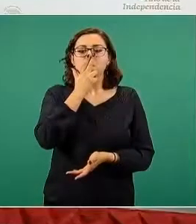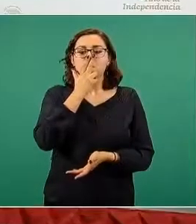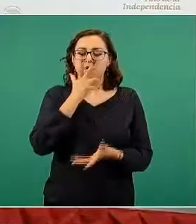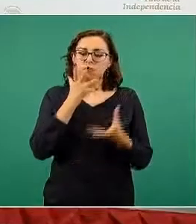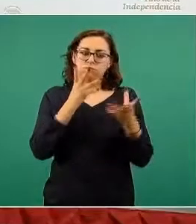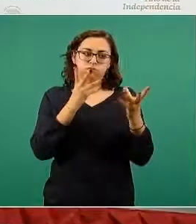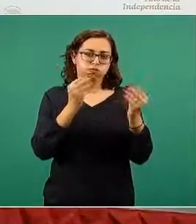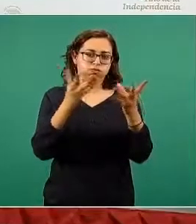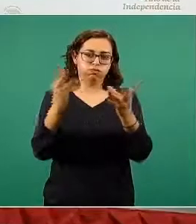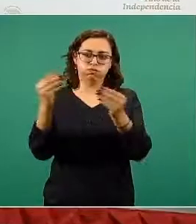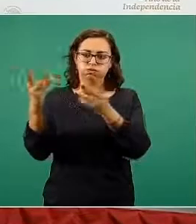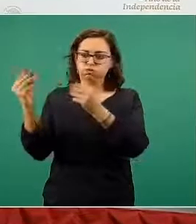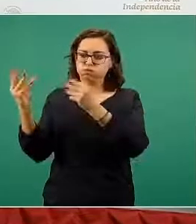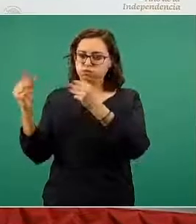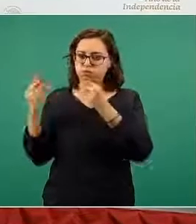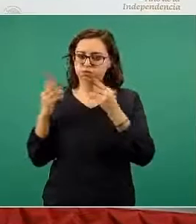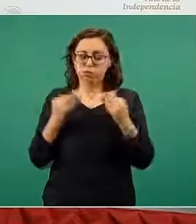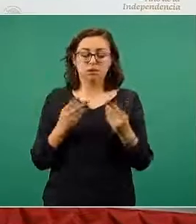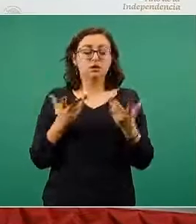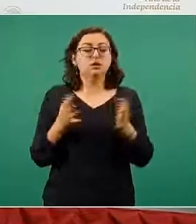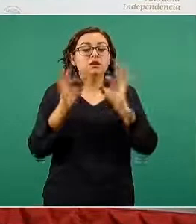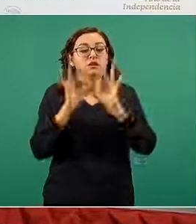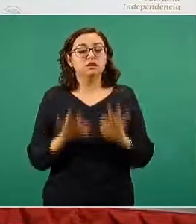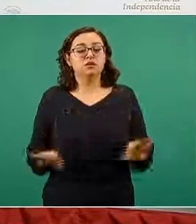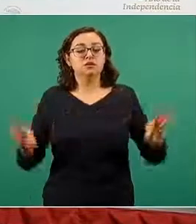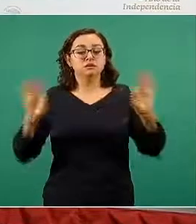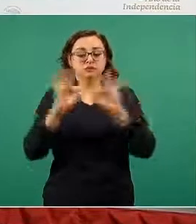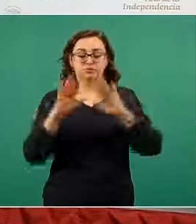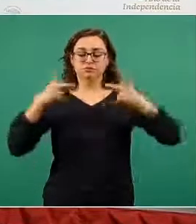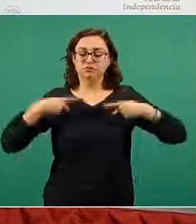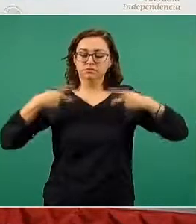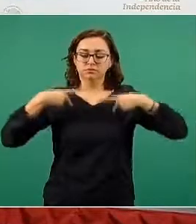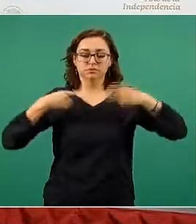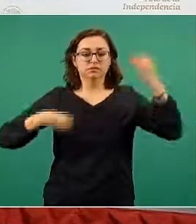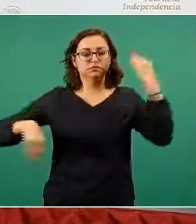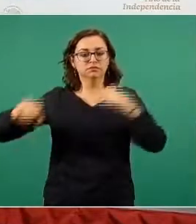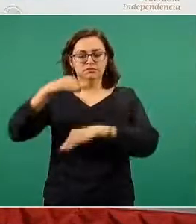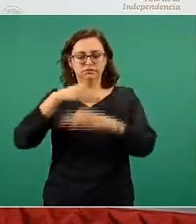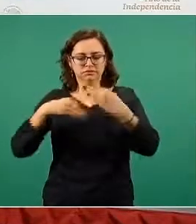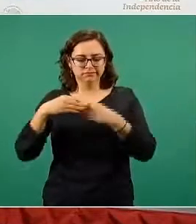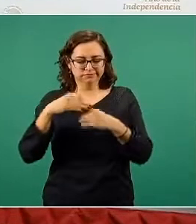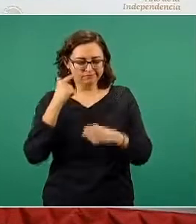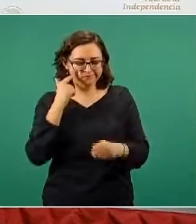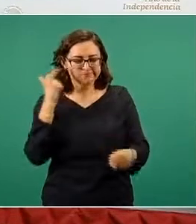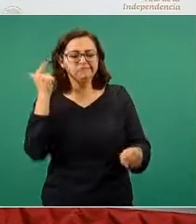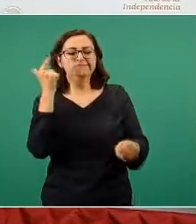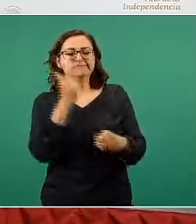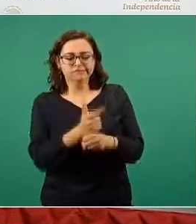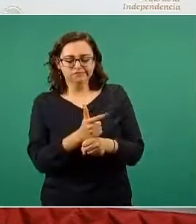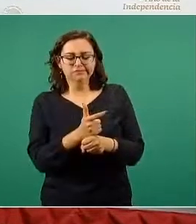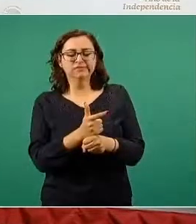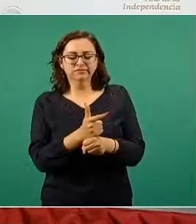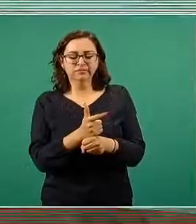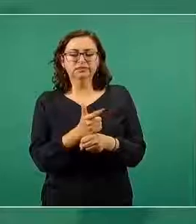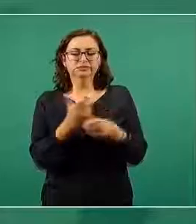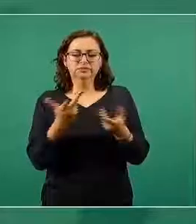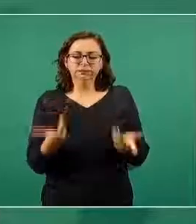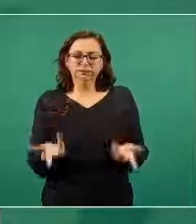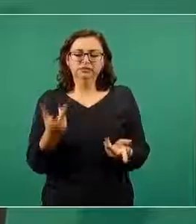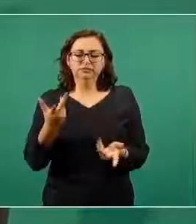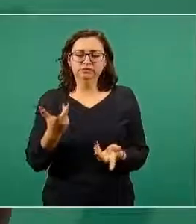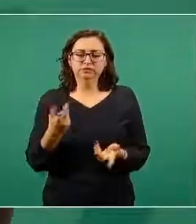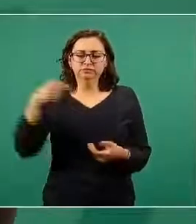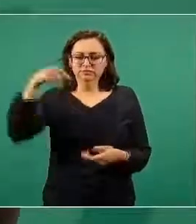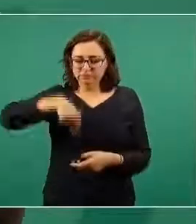Puede haber muchas. Es muy importante que cuando se detecta este tipo de páginas,